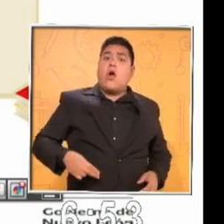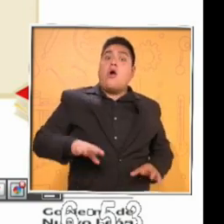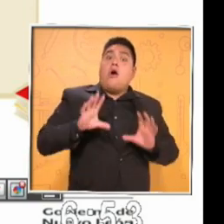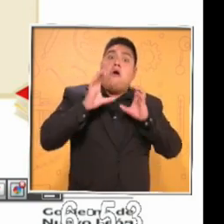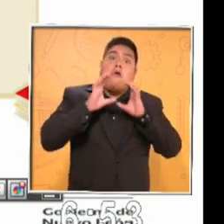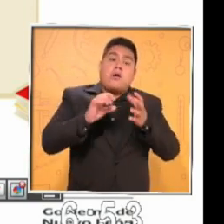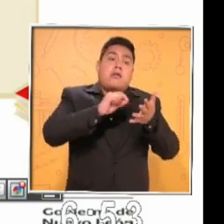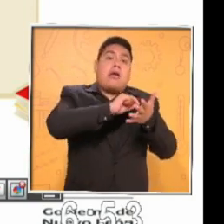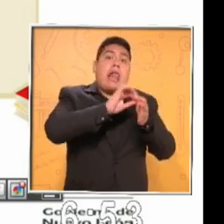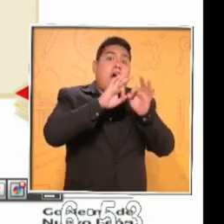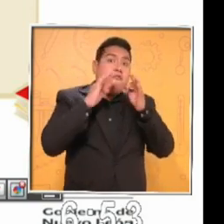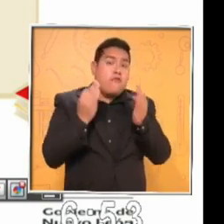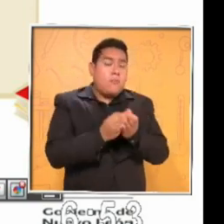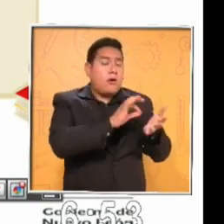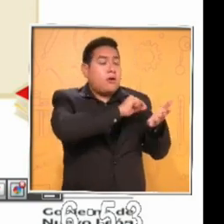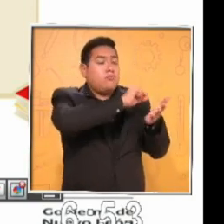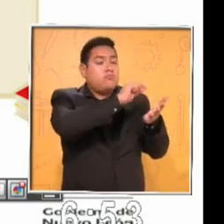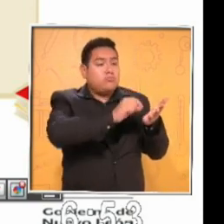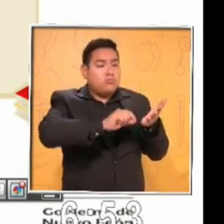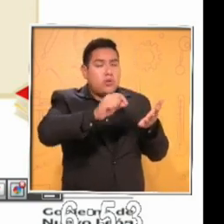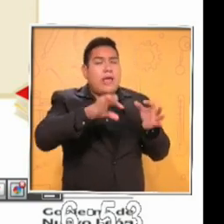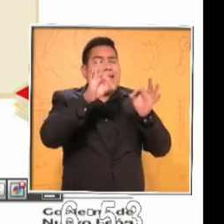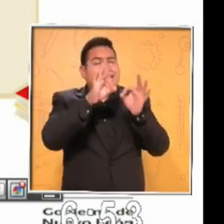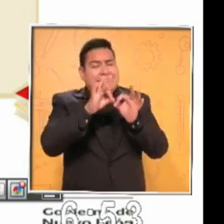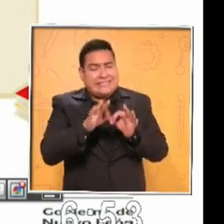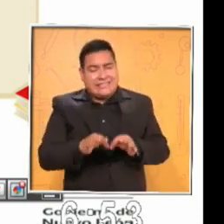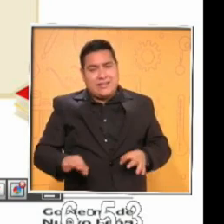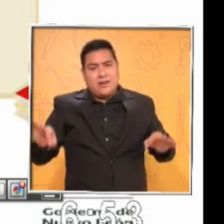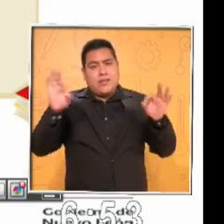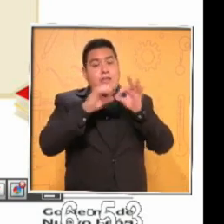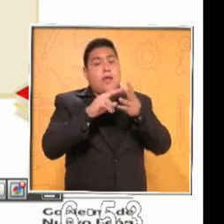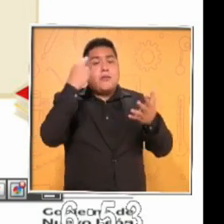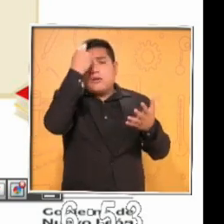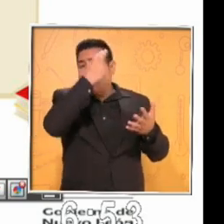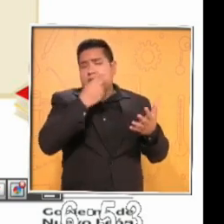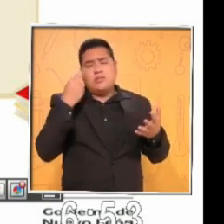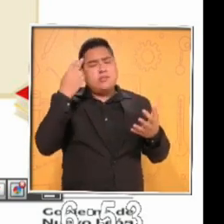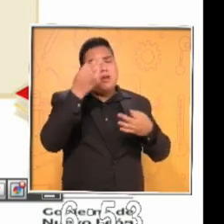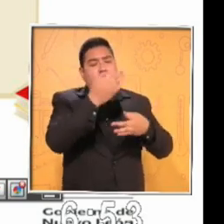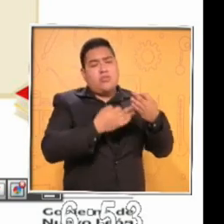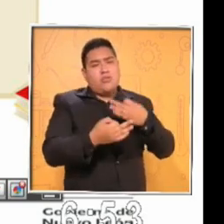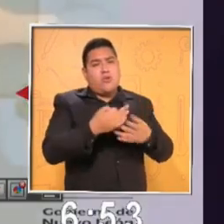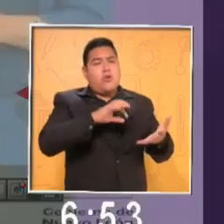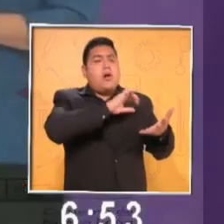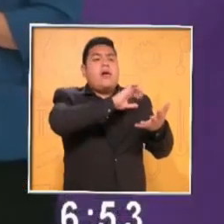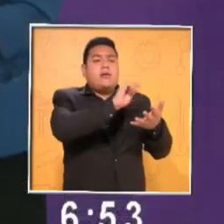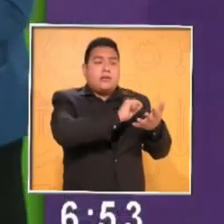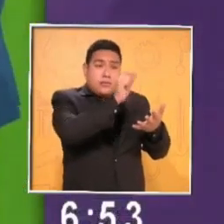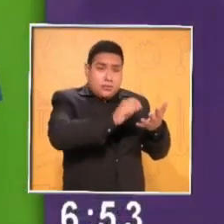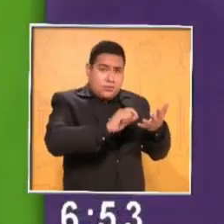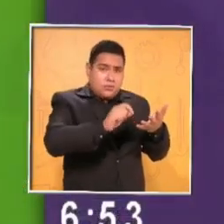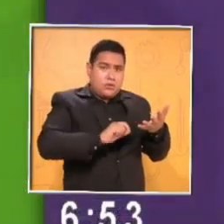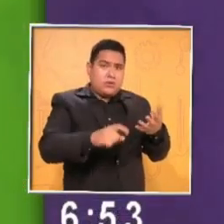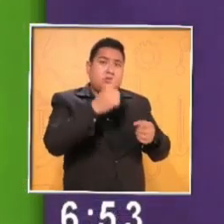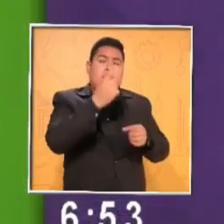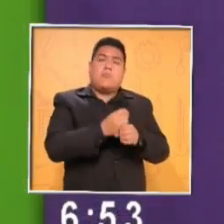puntuación. Importante considerar todos estos puntos en la redacción de nuestro primer párrafo de